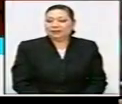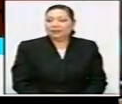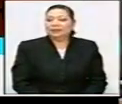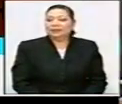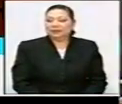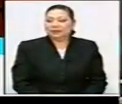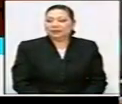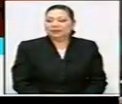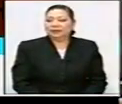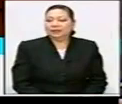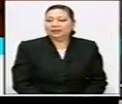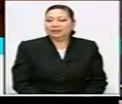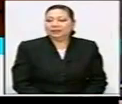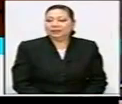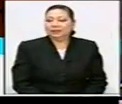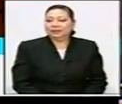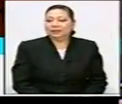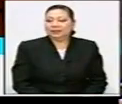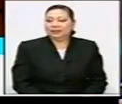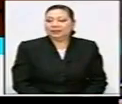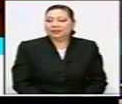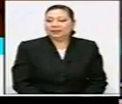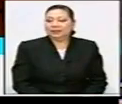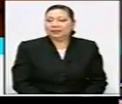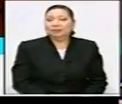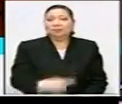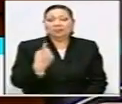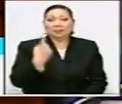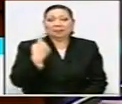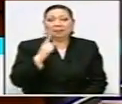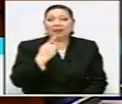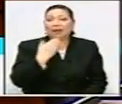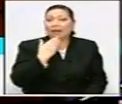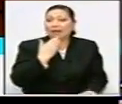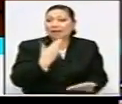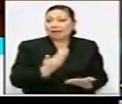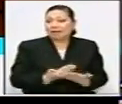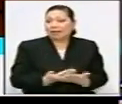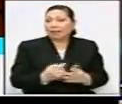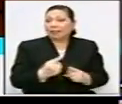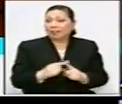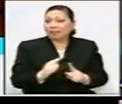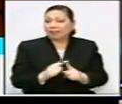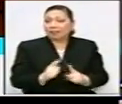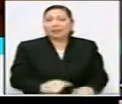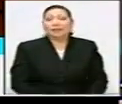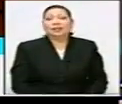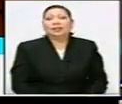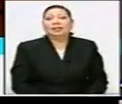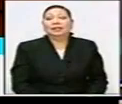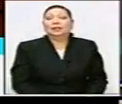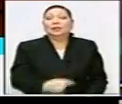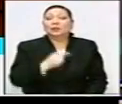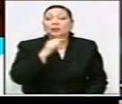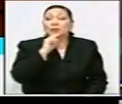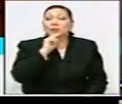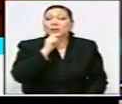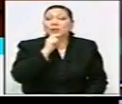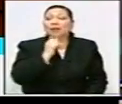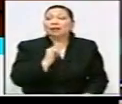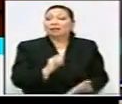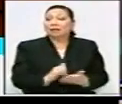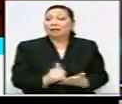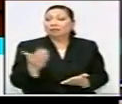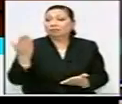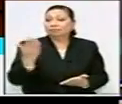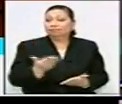Gracias, señor presidente. Y mi primera palabra para agradecer a los diferentes señores y damas congresistas que nos